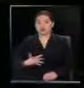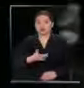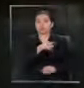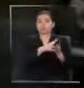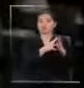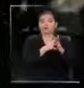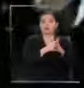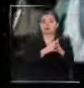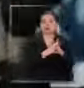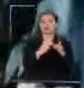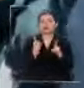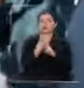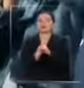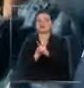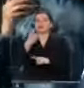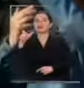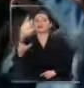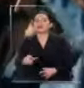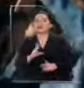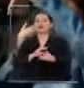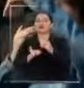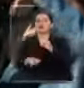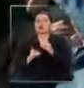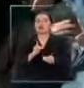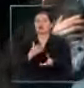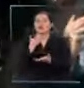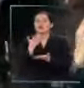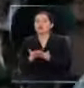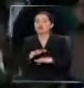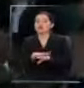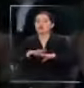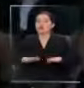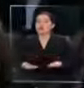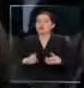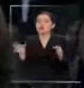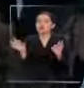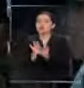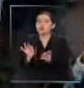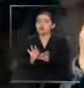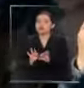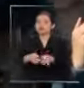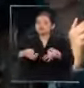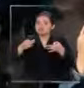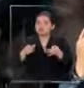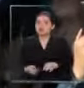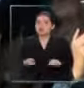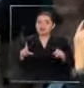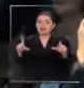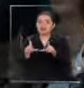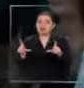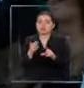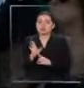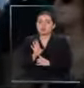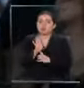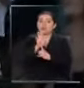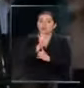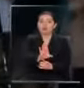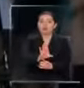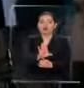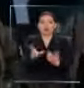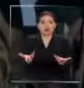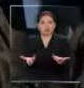puedes conversar ahí con la persona que está realizando ese diálogo una vez que termine. Y explicarle que efectivamente, como él dice, la televisión no está mostrando eso, está saliendo en directo